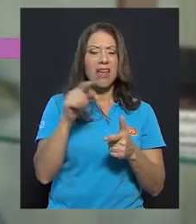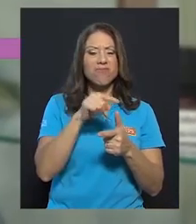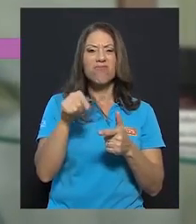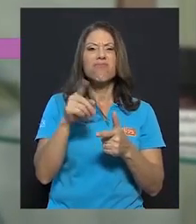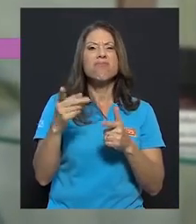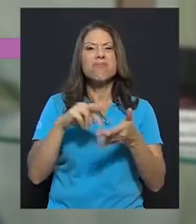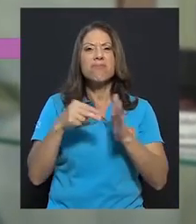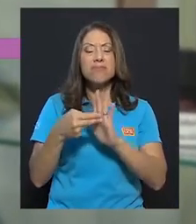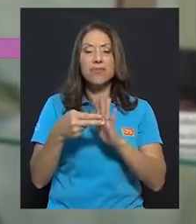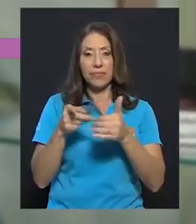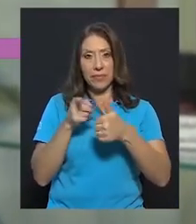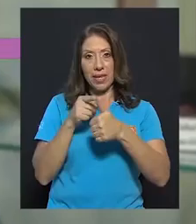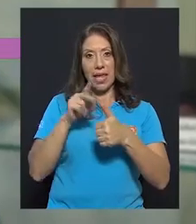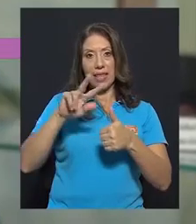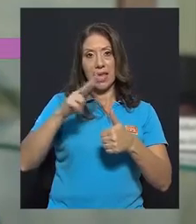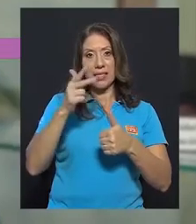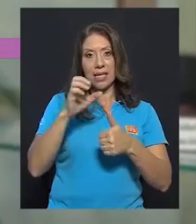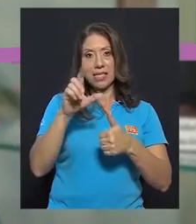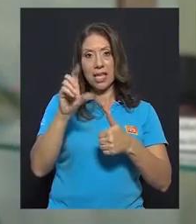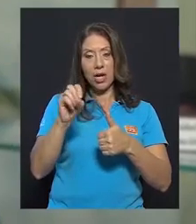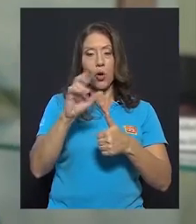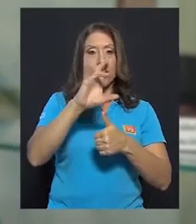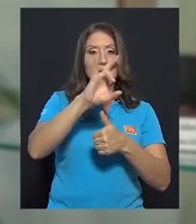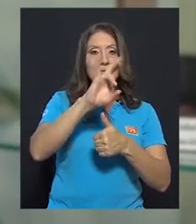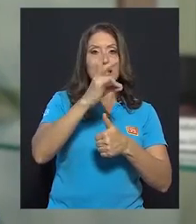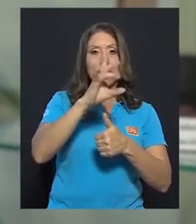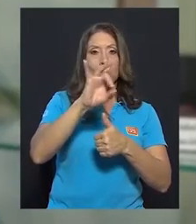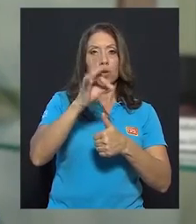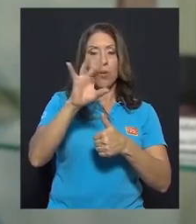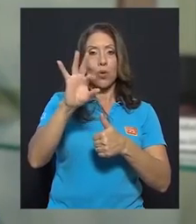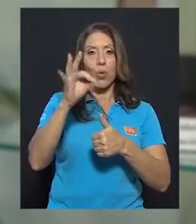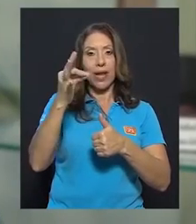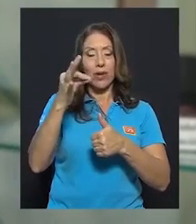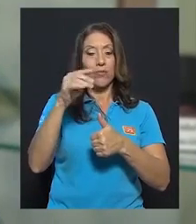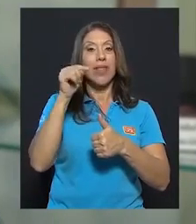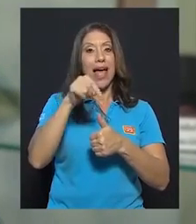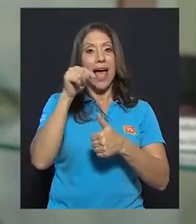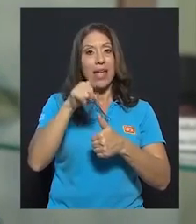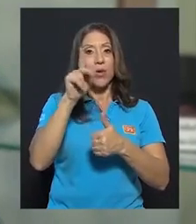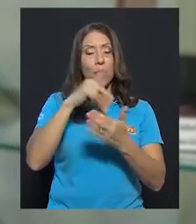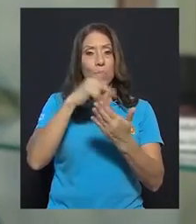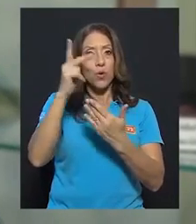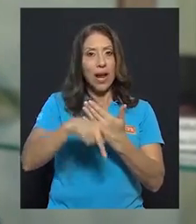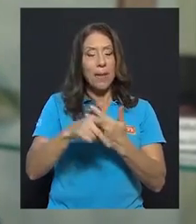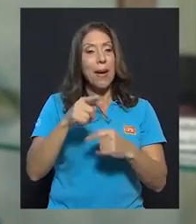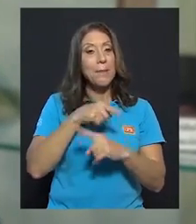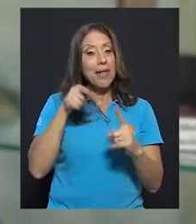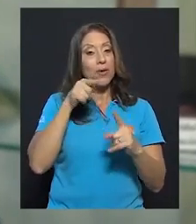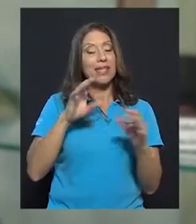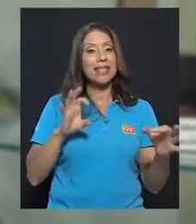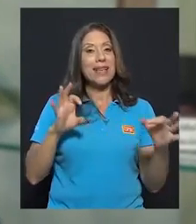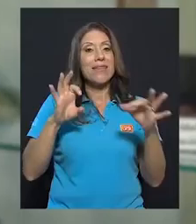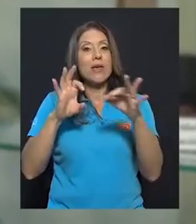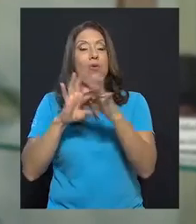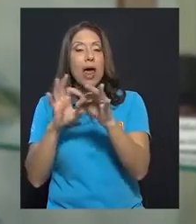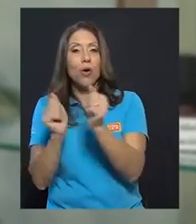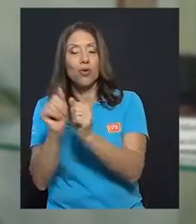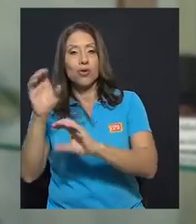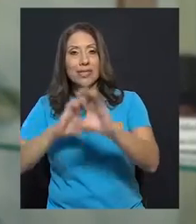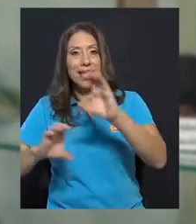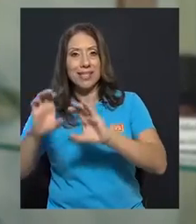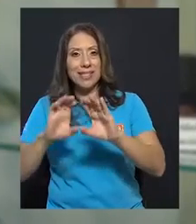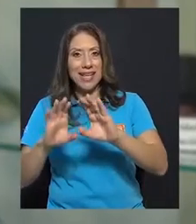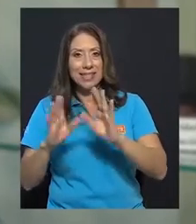Claro. Cuando hablamos de tercer ciclo, hablamos de séptimo, octavo y noveno, que es donde existe un programa, sí, pero está vinculado a la asignatura